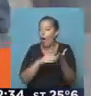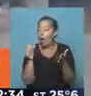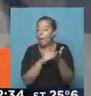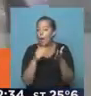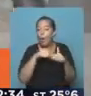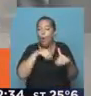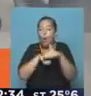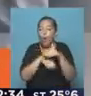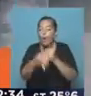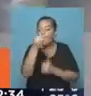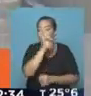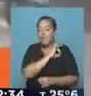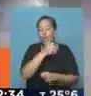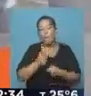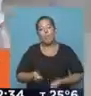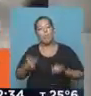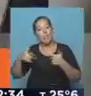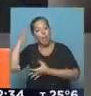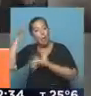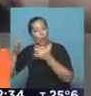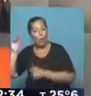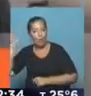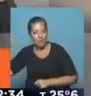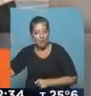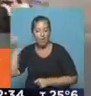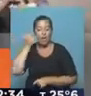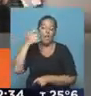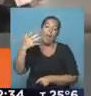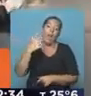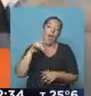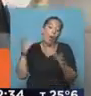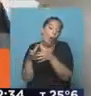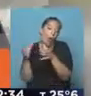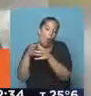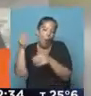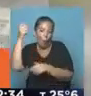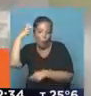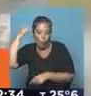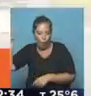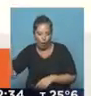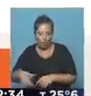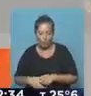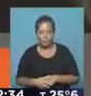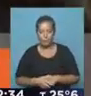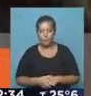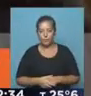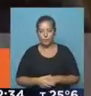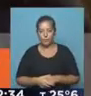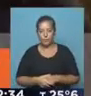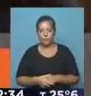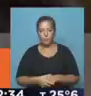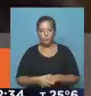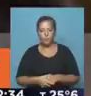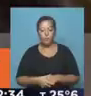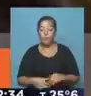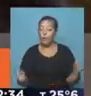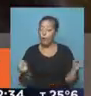de 20 años para entregarlos a la justicia brasileña y a una comisión del Congreso según